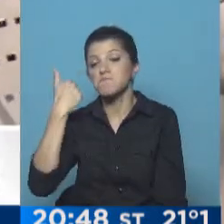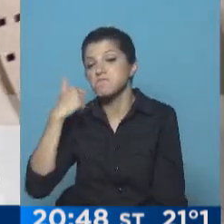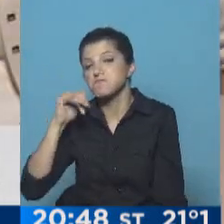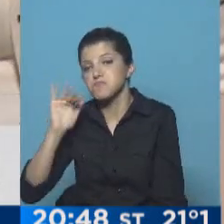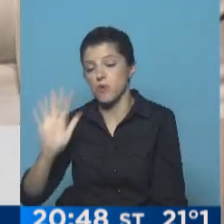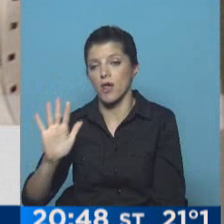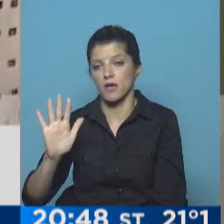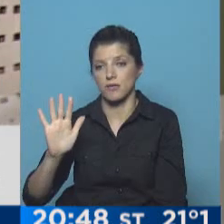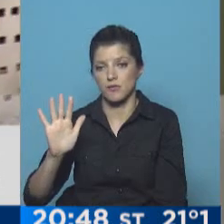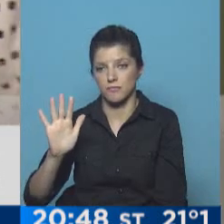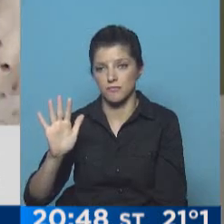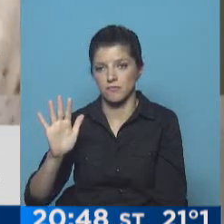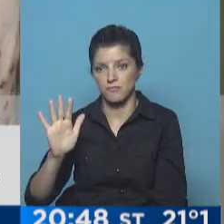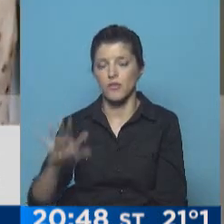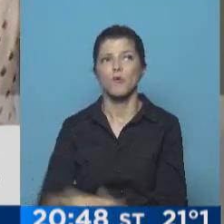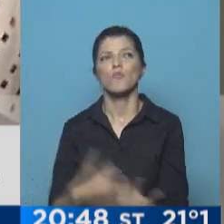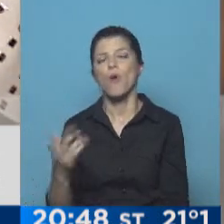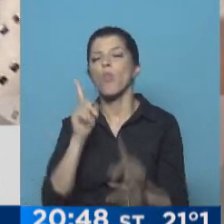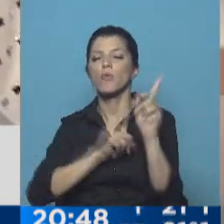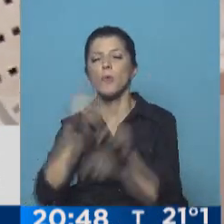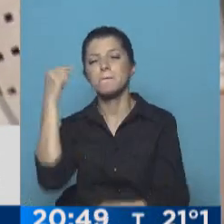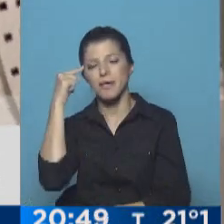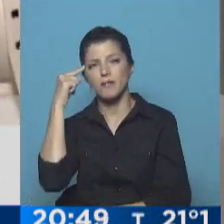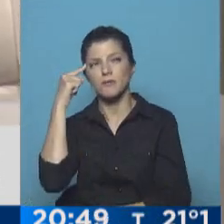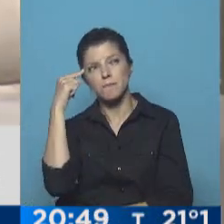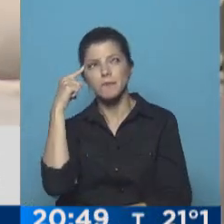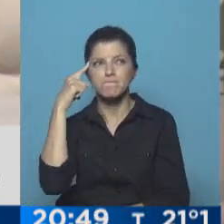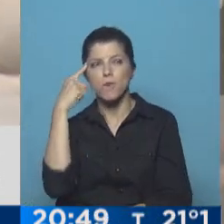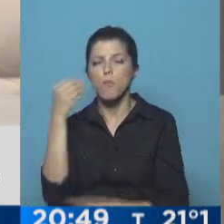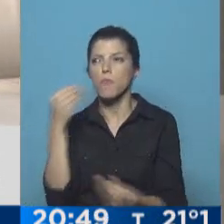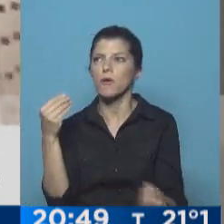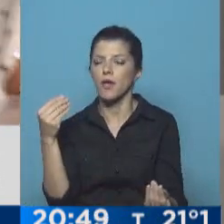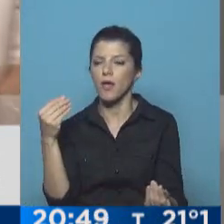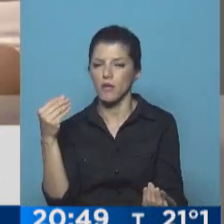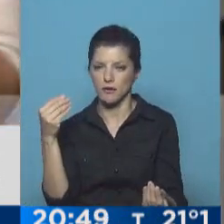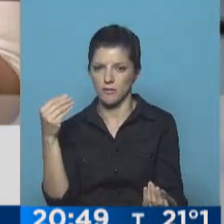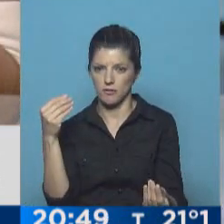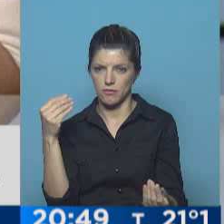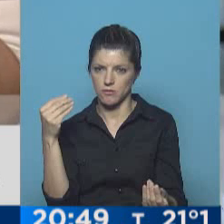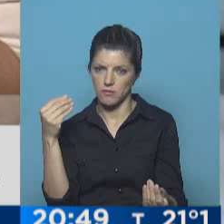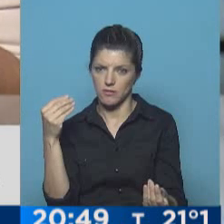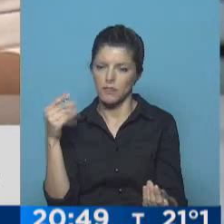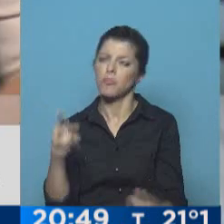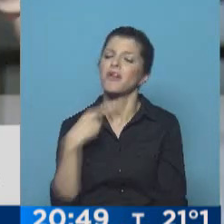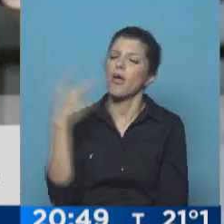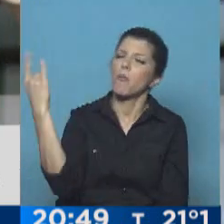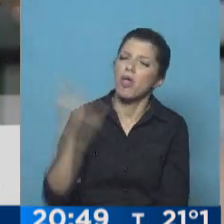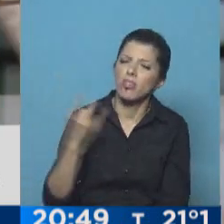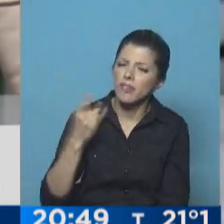vez cuando uno piensa un poco y dice por qué tanta tanta tanta